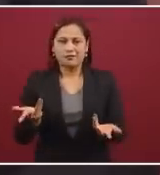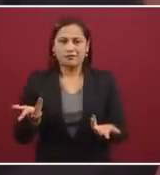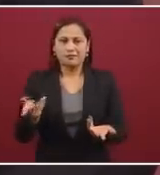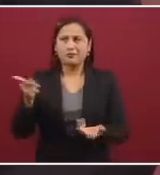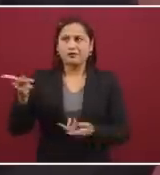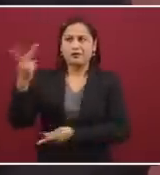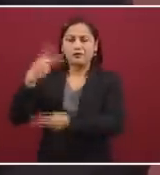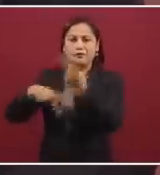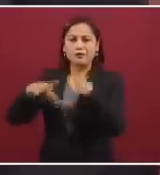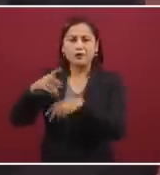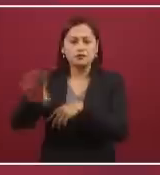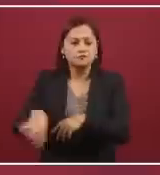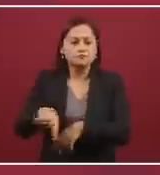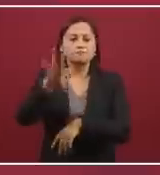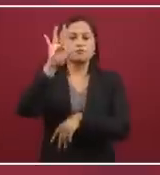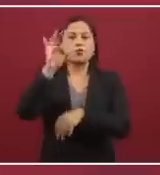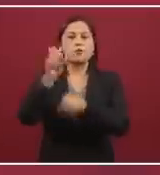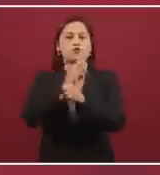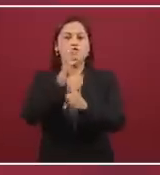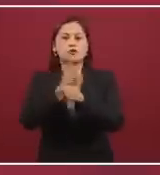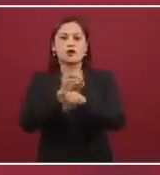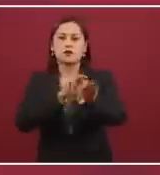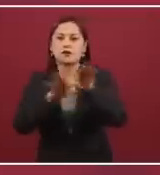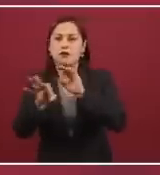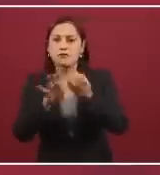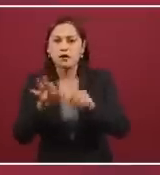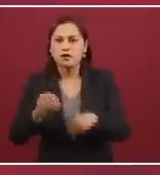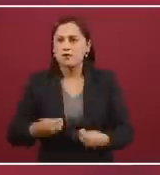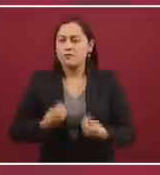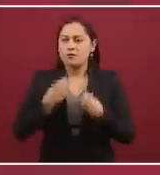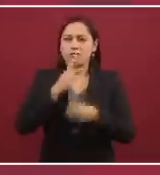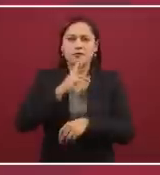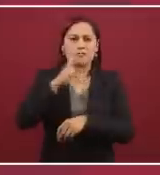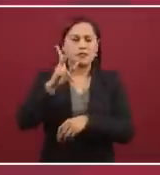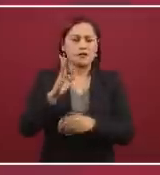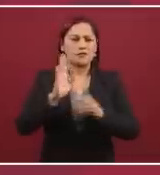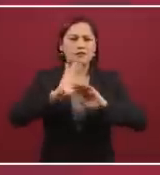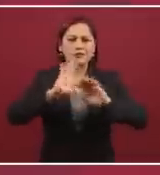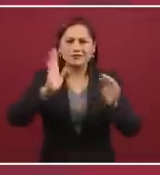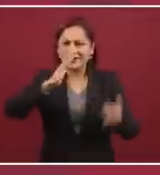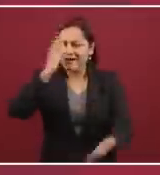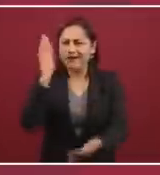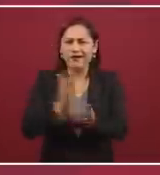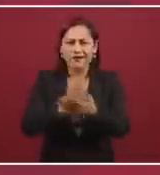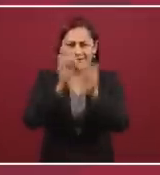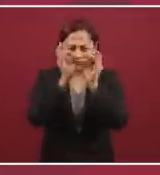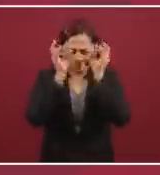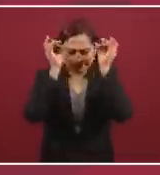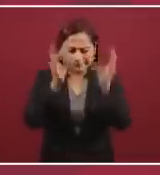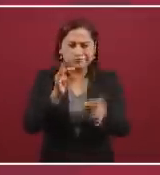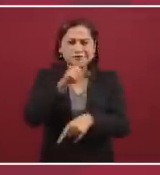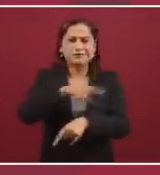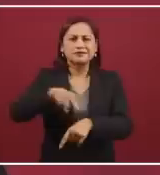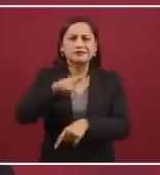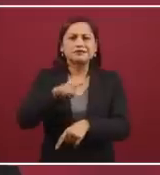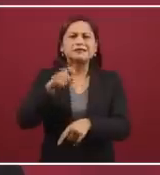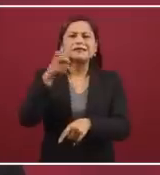ya basta eso tiene que ver con el conservadurismo rancio